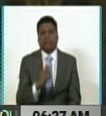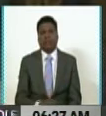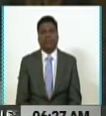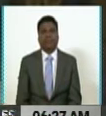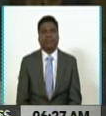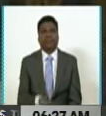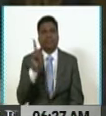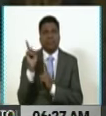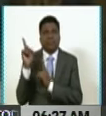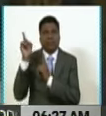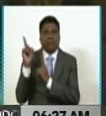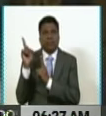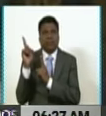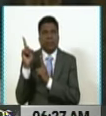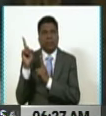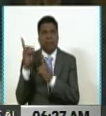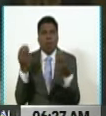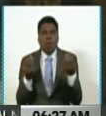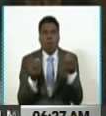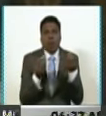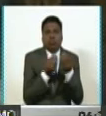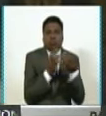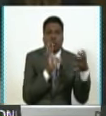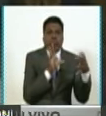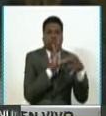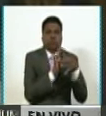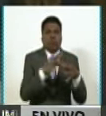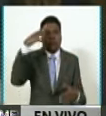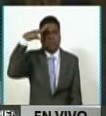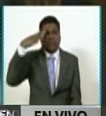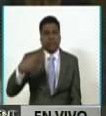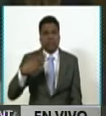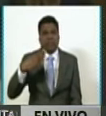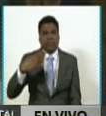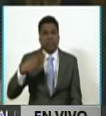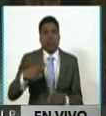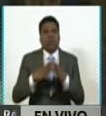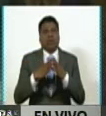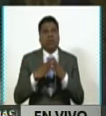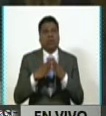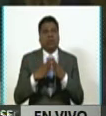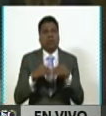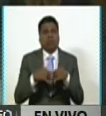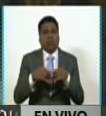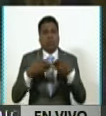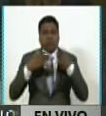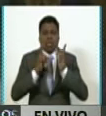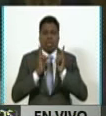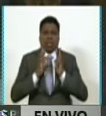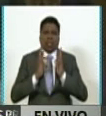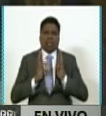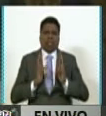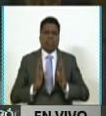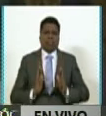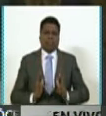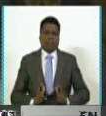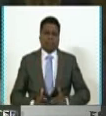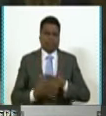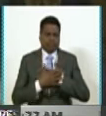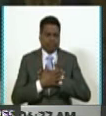Ahí está la misma unión cívico-militar y los honores militares en el mausoleo donde reposan los restos de este gigante